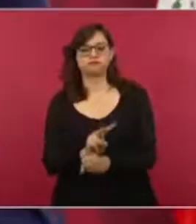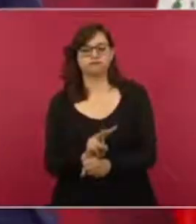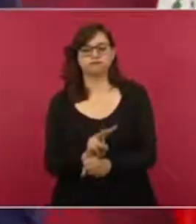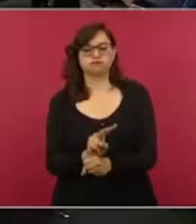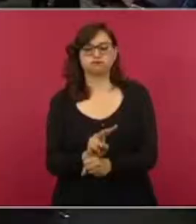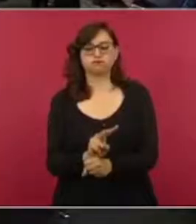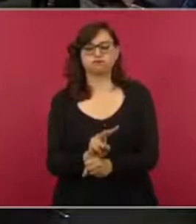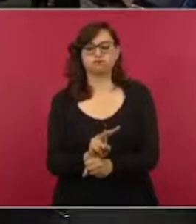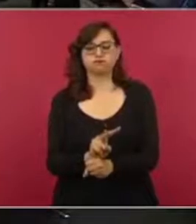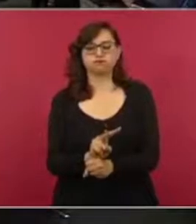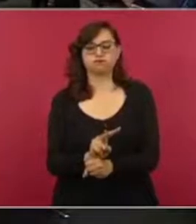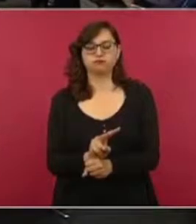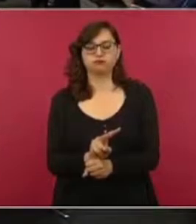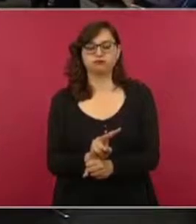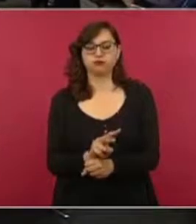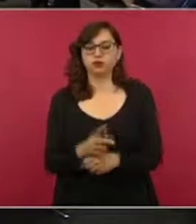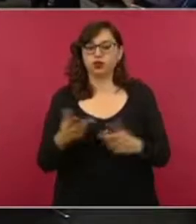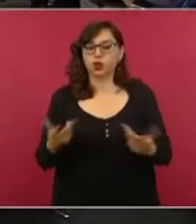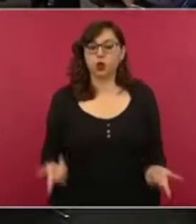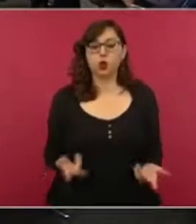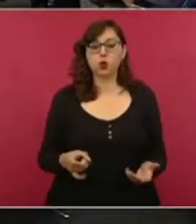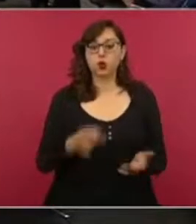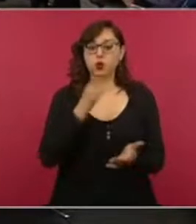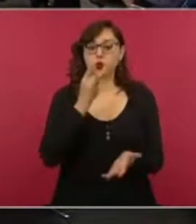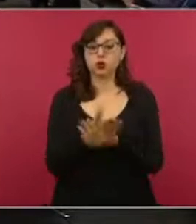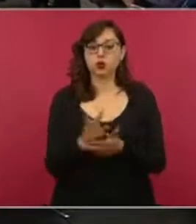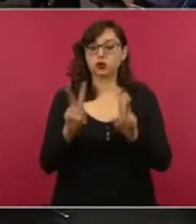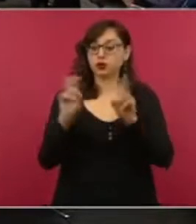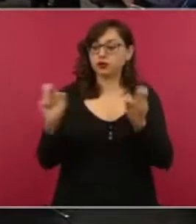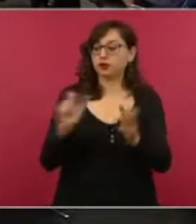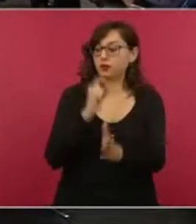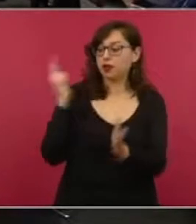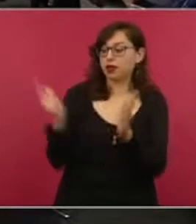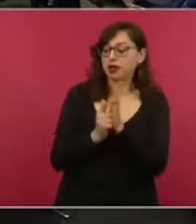más de orden jurídico.